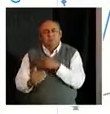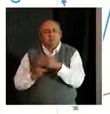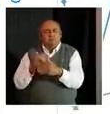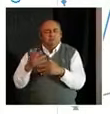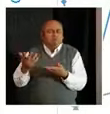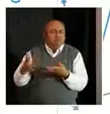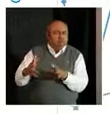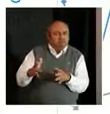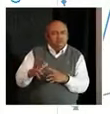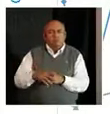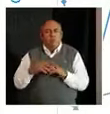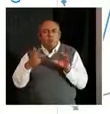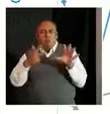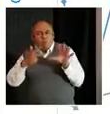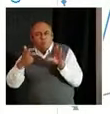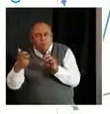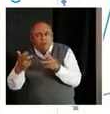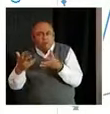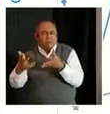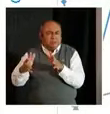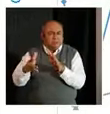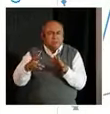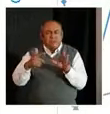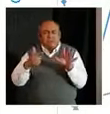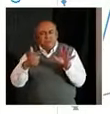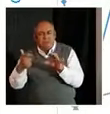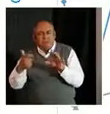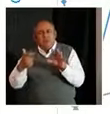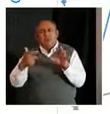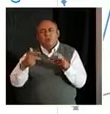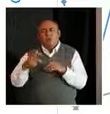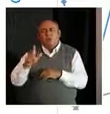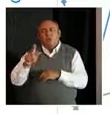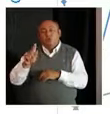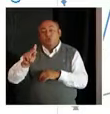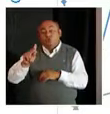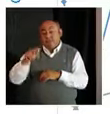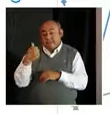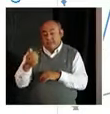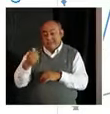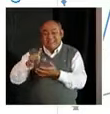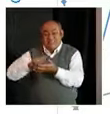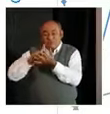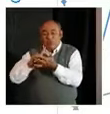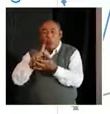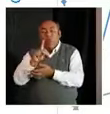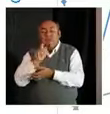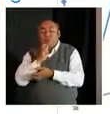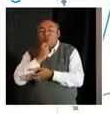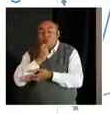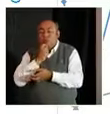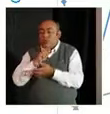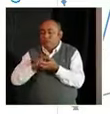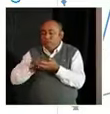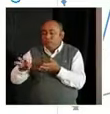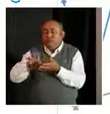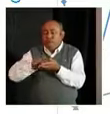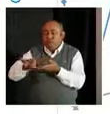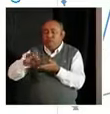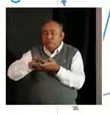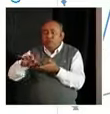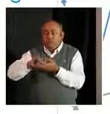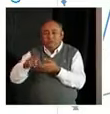los 800, en promedio 786 litros por segundo, que es, por cierto, la cifra que